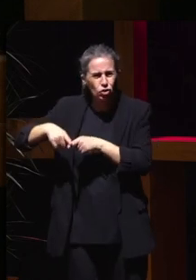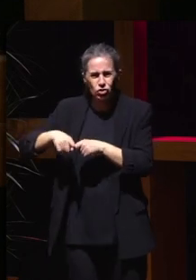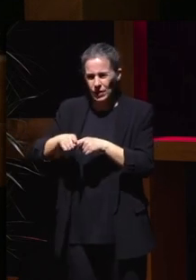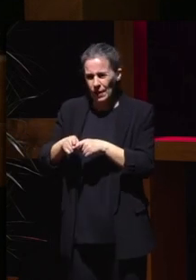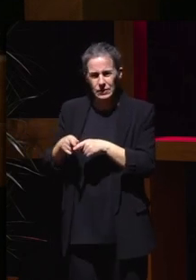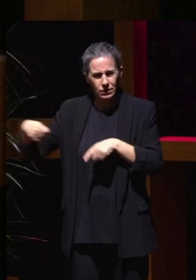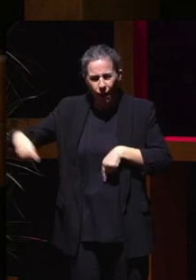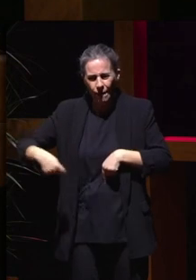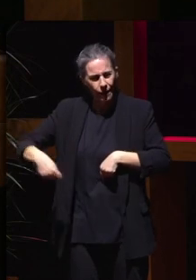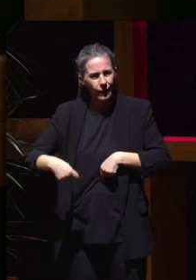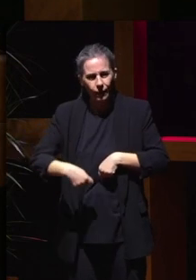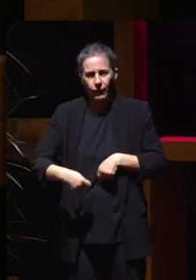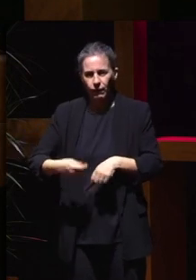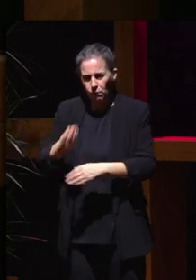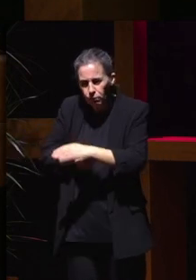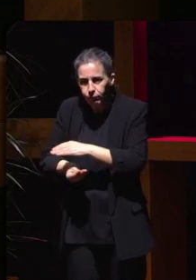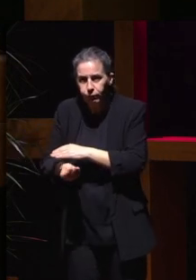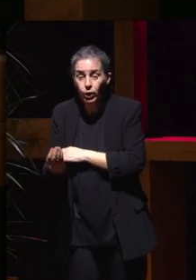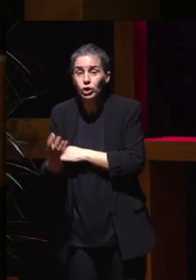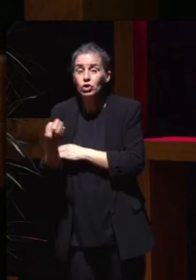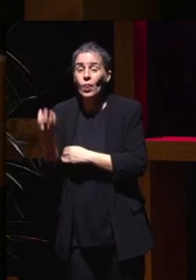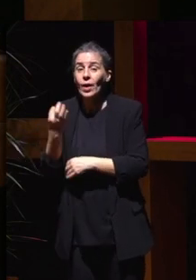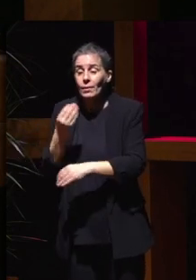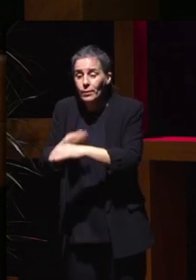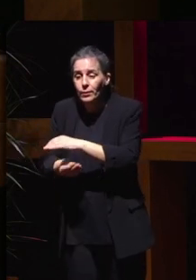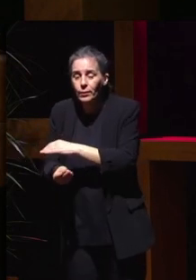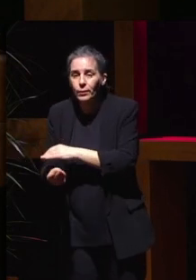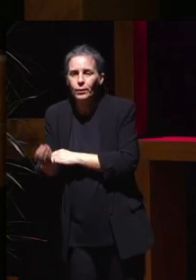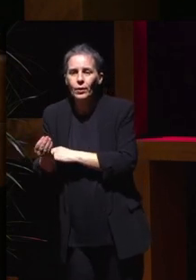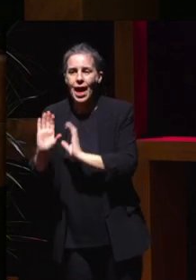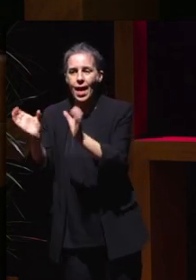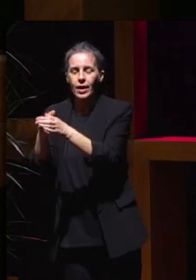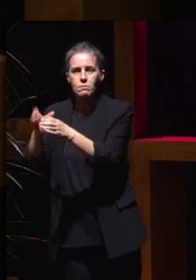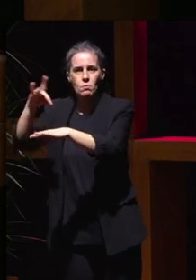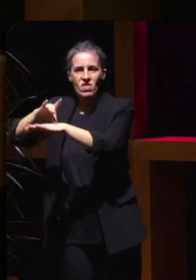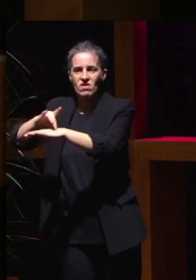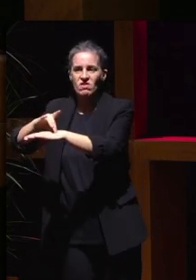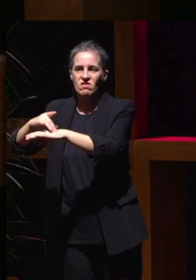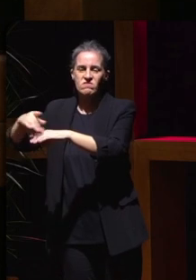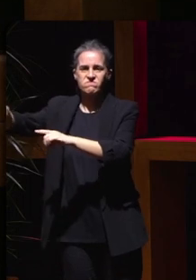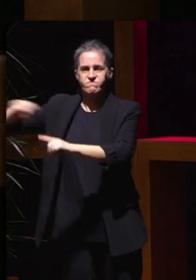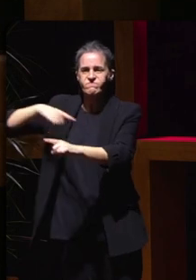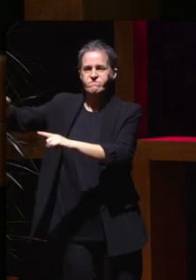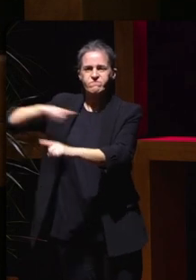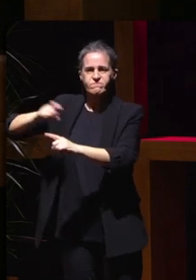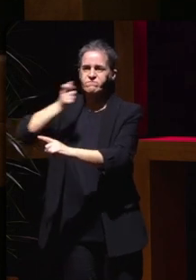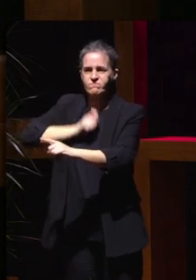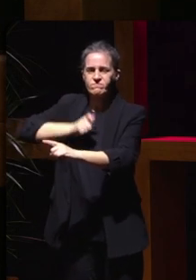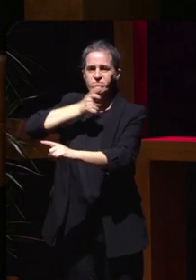eutiven que parir mientras me humillaba un equipo médico que me infantilizaba